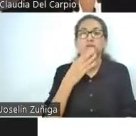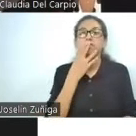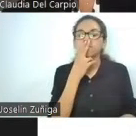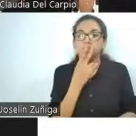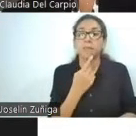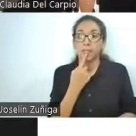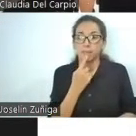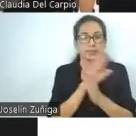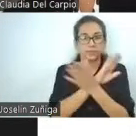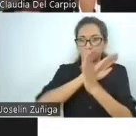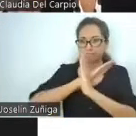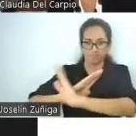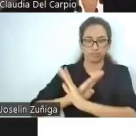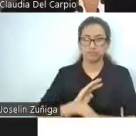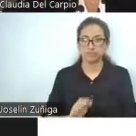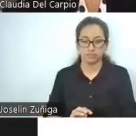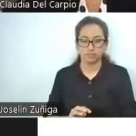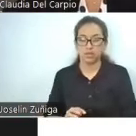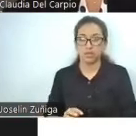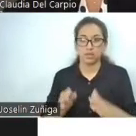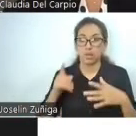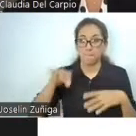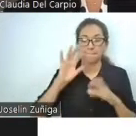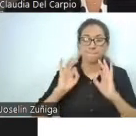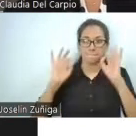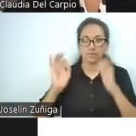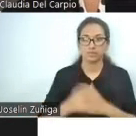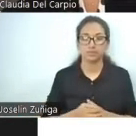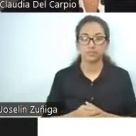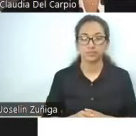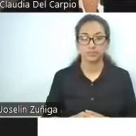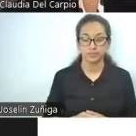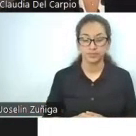y sabores y perfumes pueden ser irritantes.